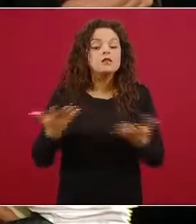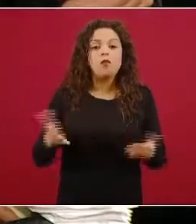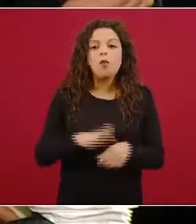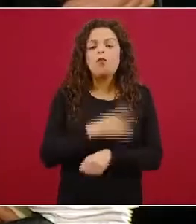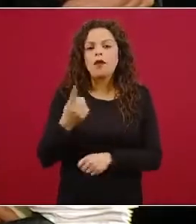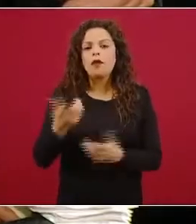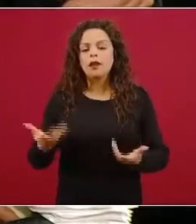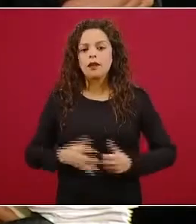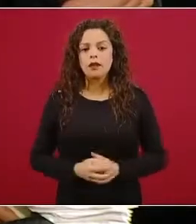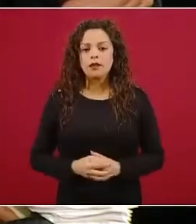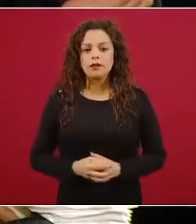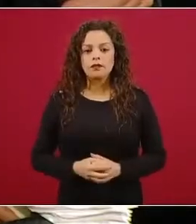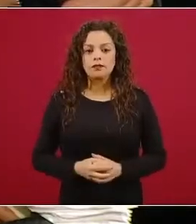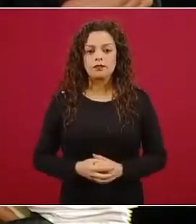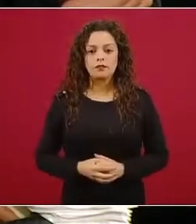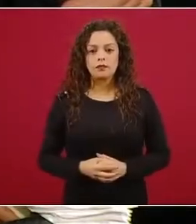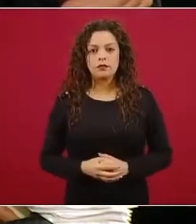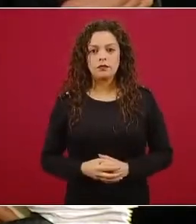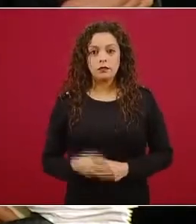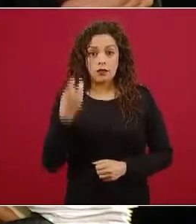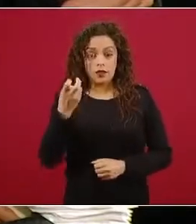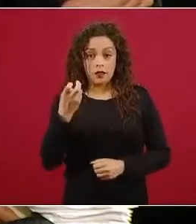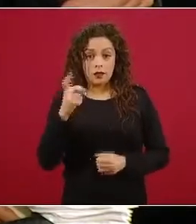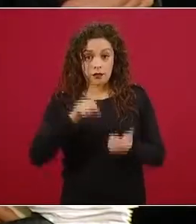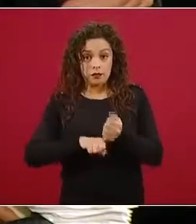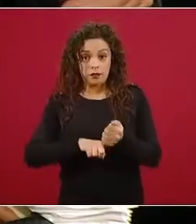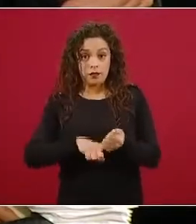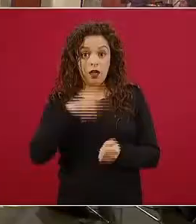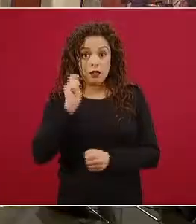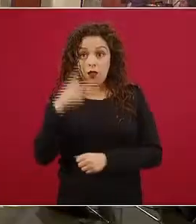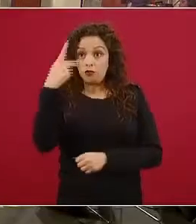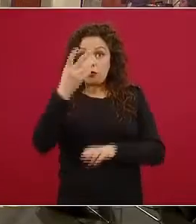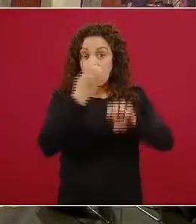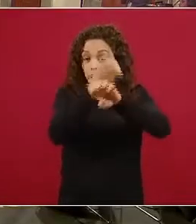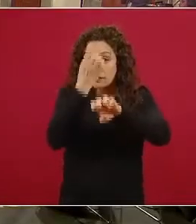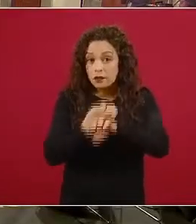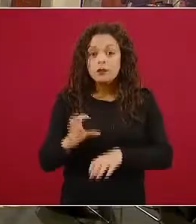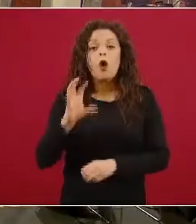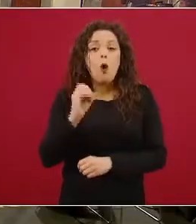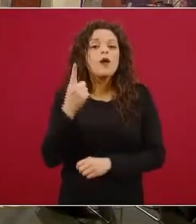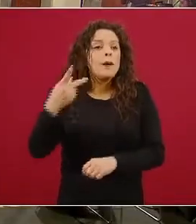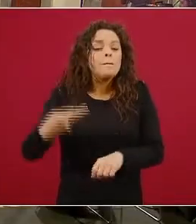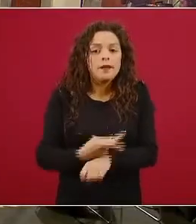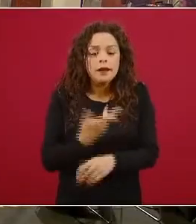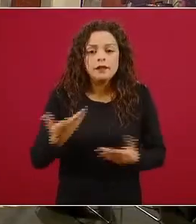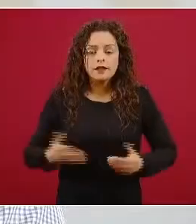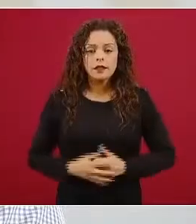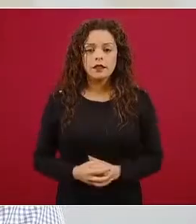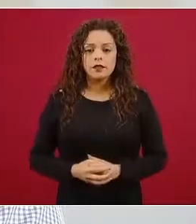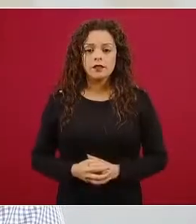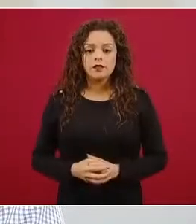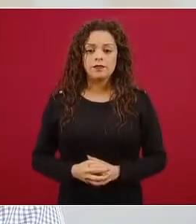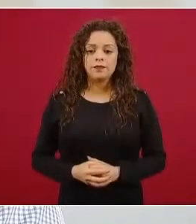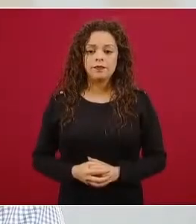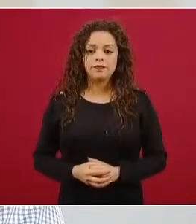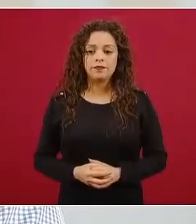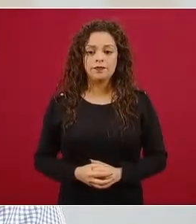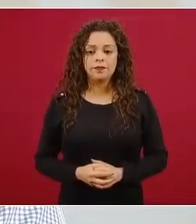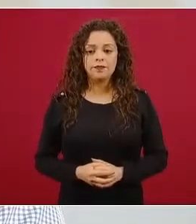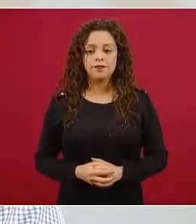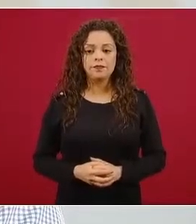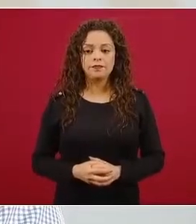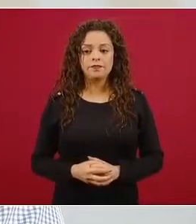estructuralmente, que son, claro, cuestiones también estatales, si podría explicarlo. Sí, de hecho es, parte de